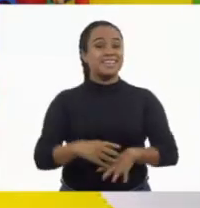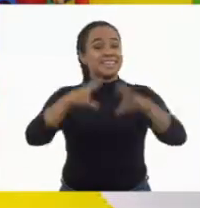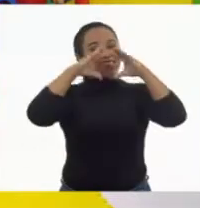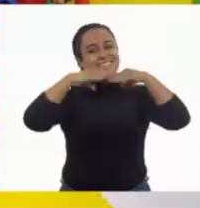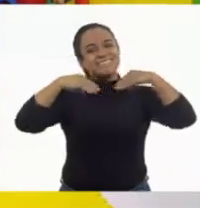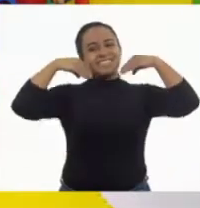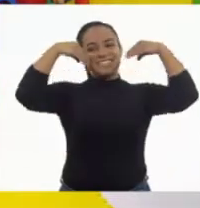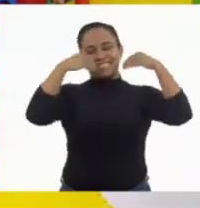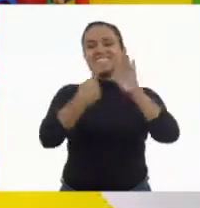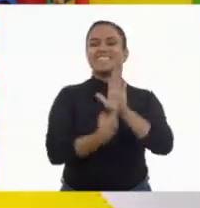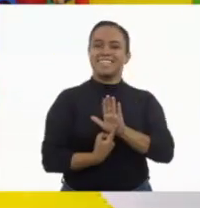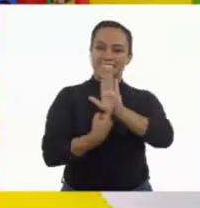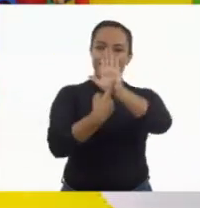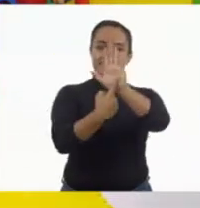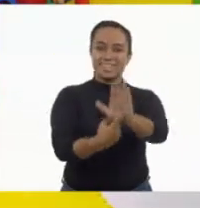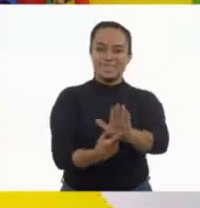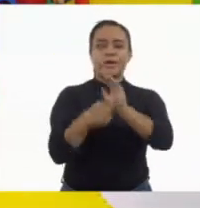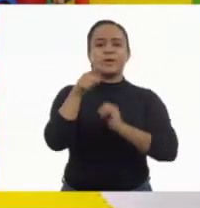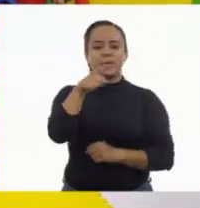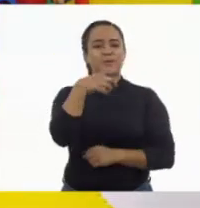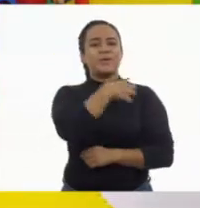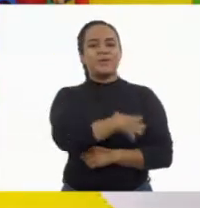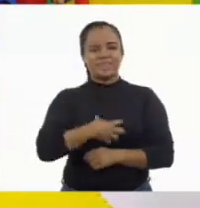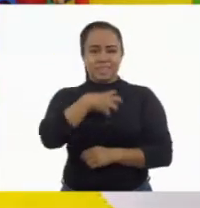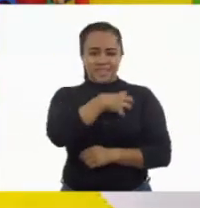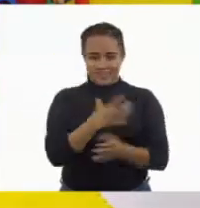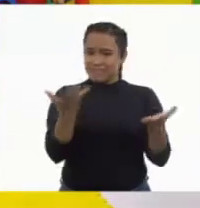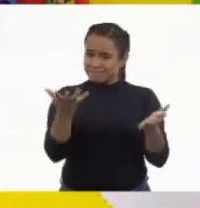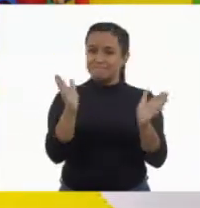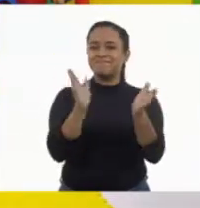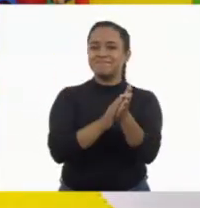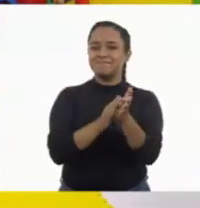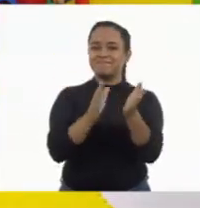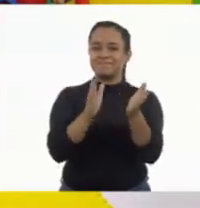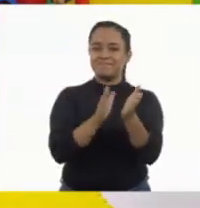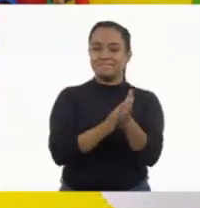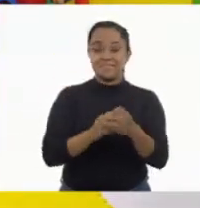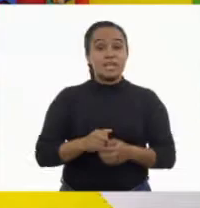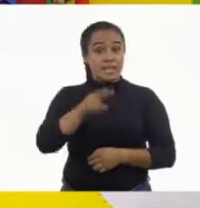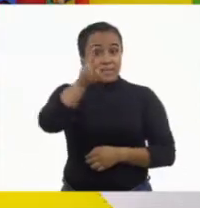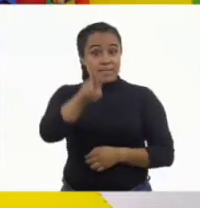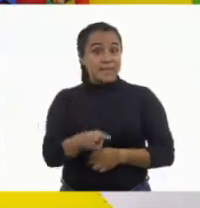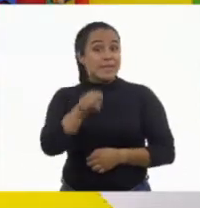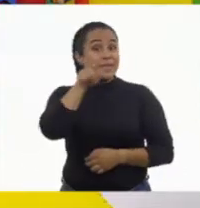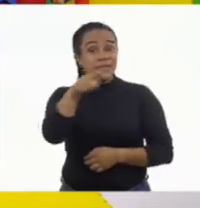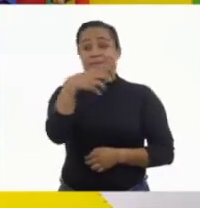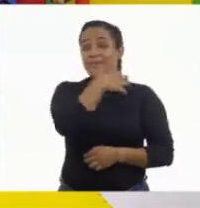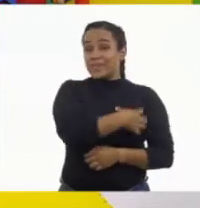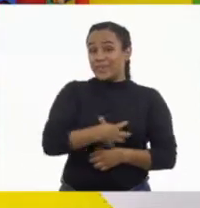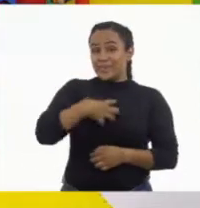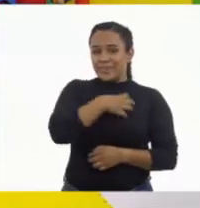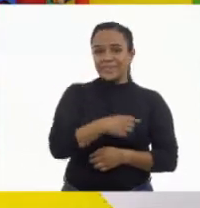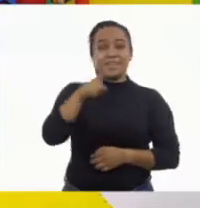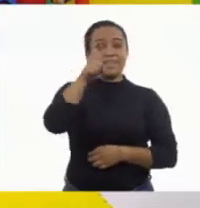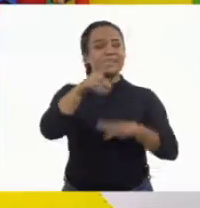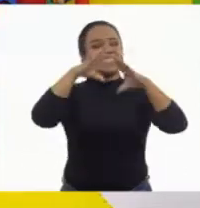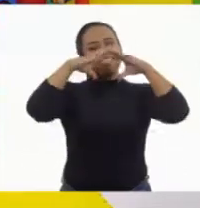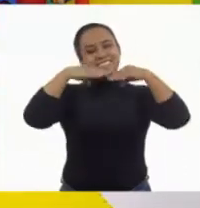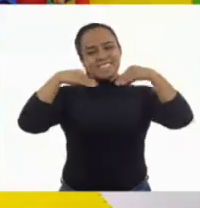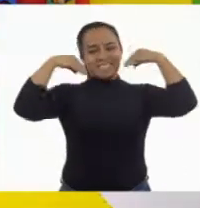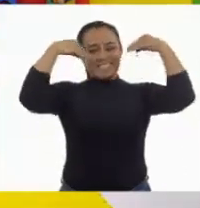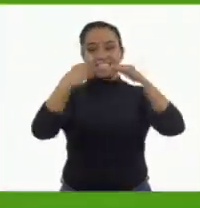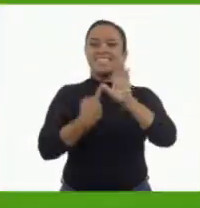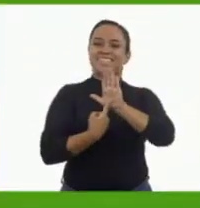el reflejo. Estás contento y tú sabes aplaudir. Si en verdad estás contento, tu sonrisa es